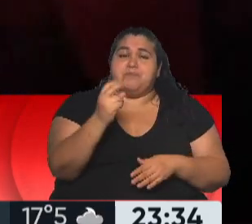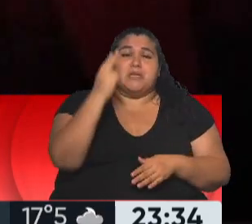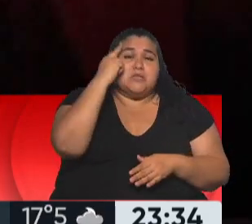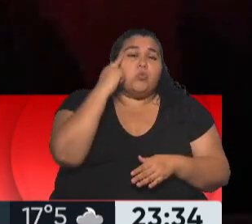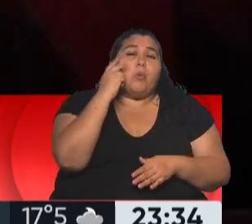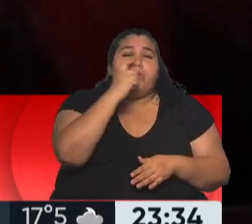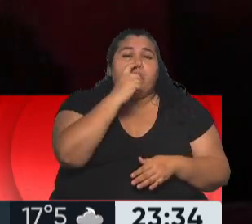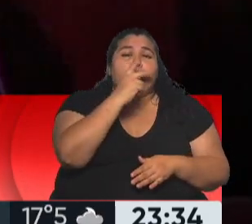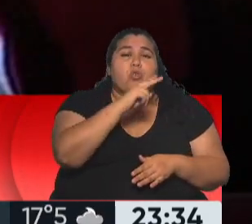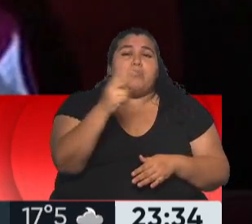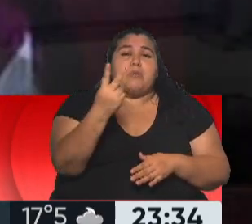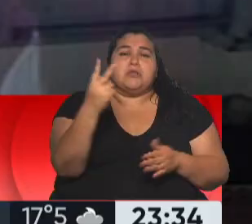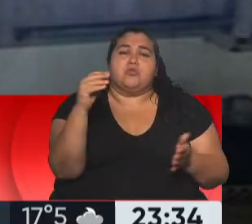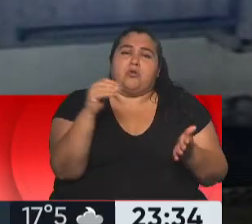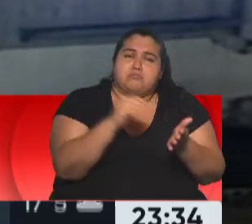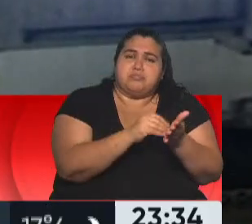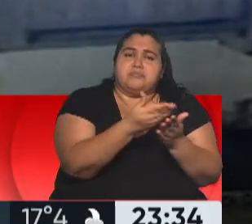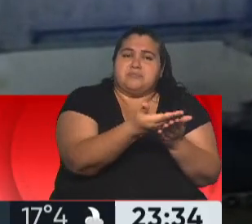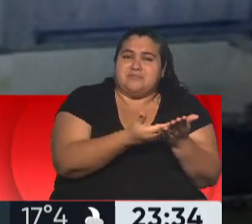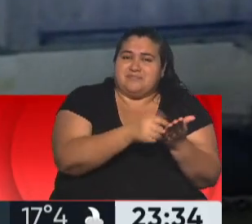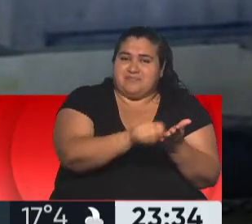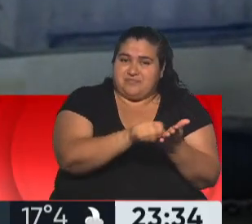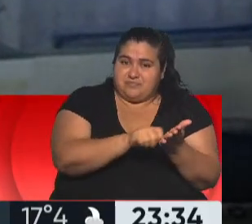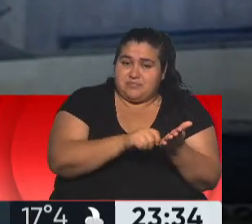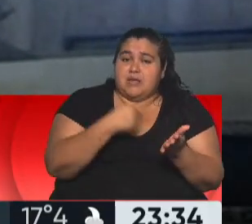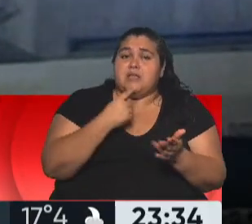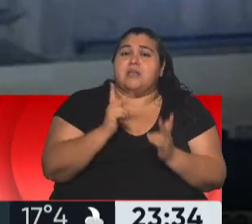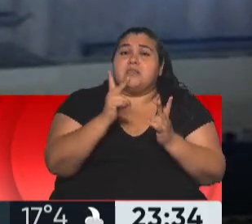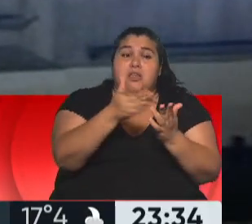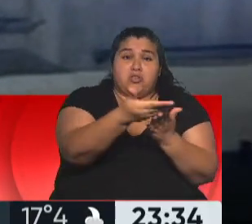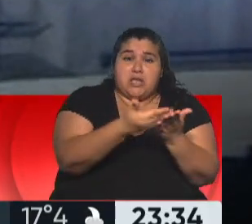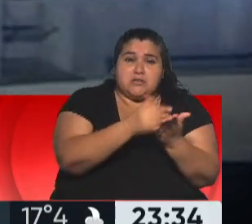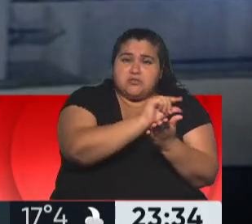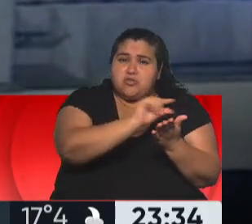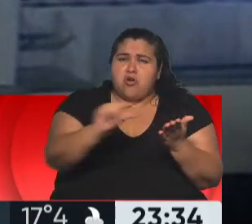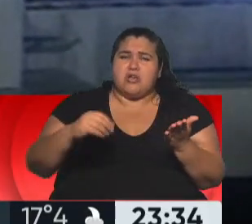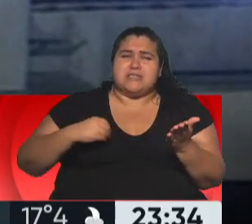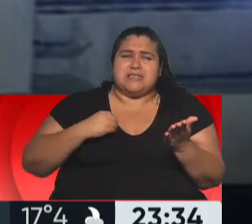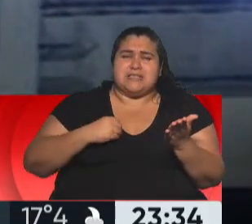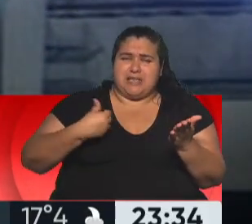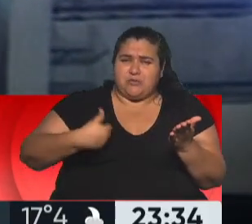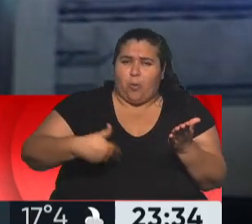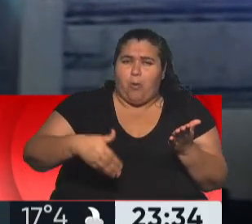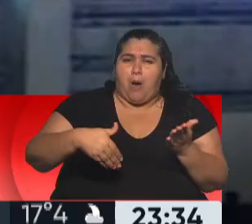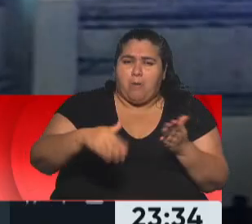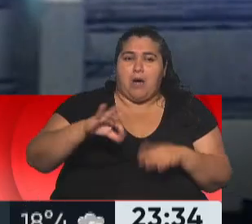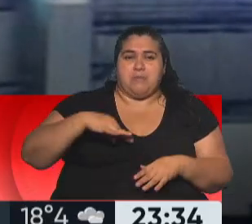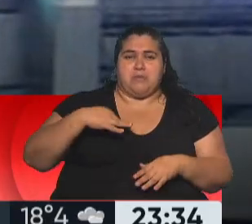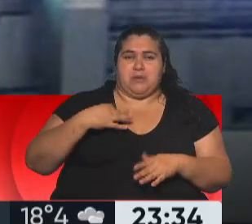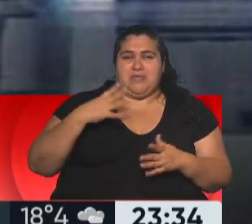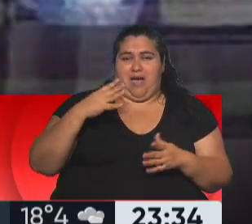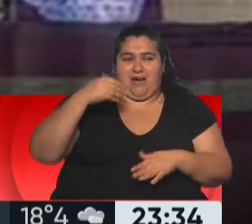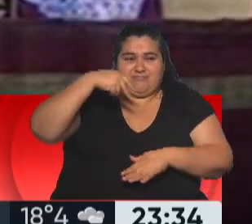año 2022. En el inicio del texto, Francisco dice: sintiendo que se acerca el fin de mi vida